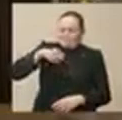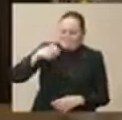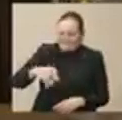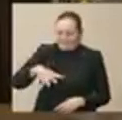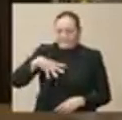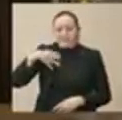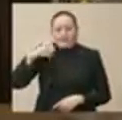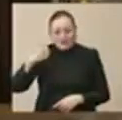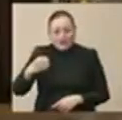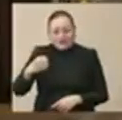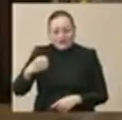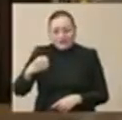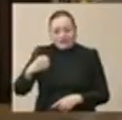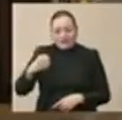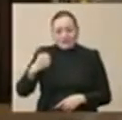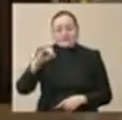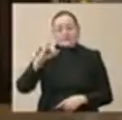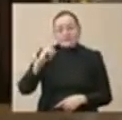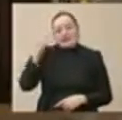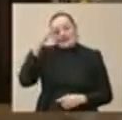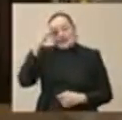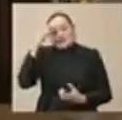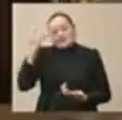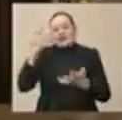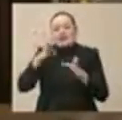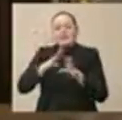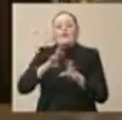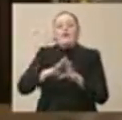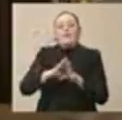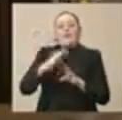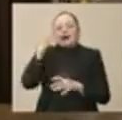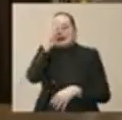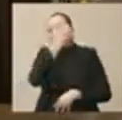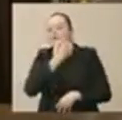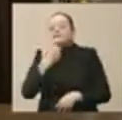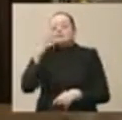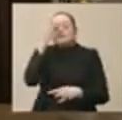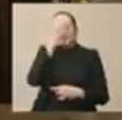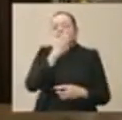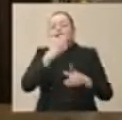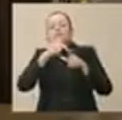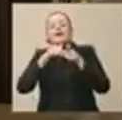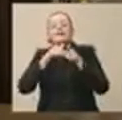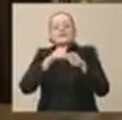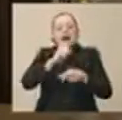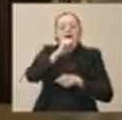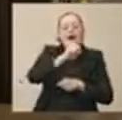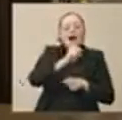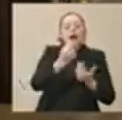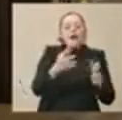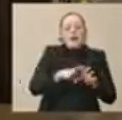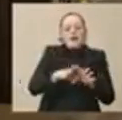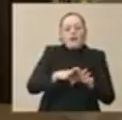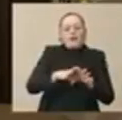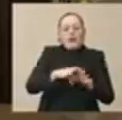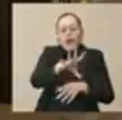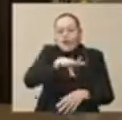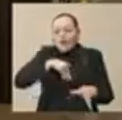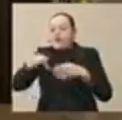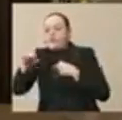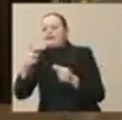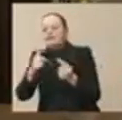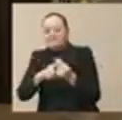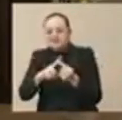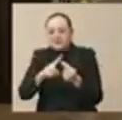mantendremos el esfuerzo de realizar el mayor número de pruebas posibles de manera que nos permita tener un monitoreo permanente